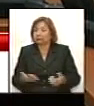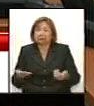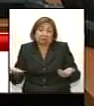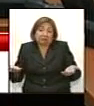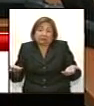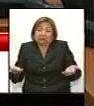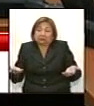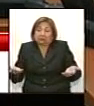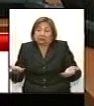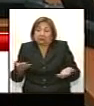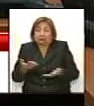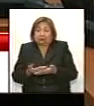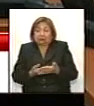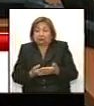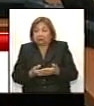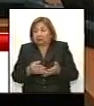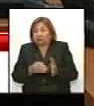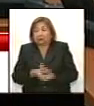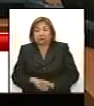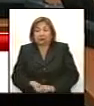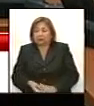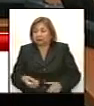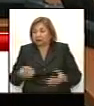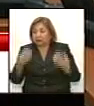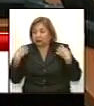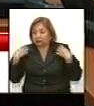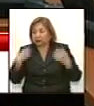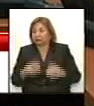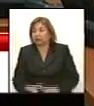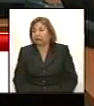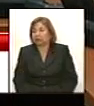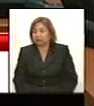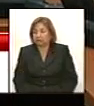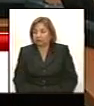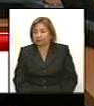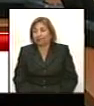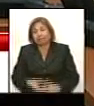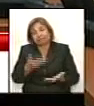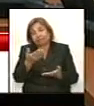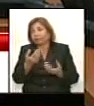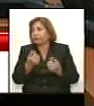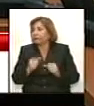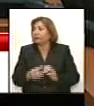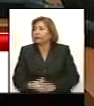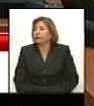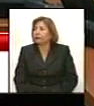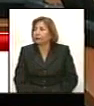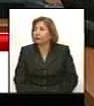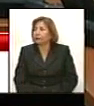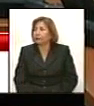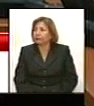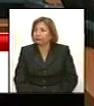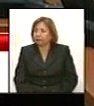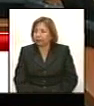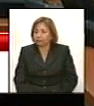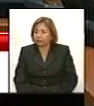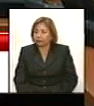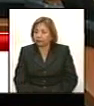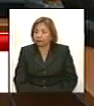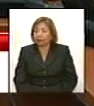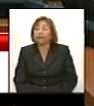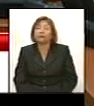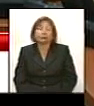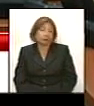como el aporte del trabajo de nuestro despacho y desde lo que pudiéramos coordinar con la mesa que usted preside. Gracias. Muchas gracias,